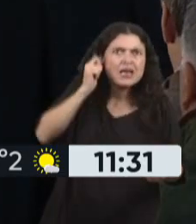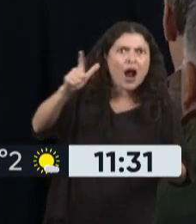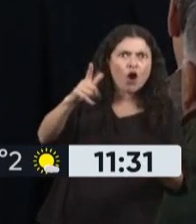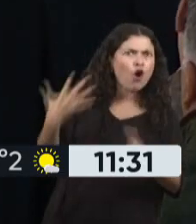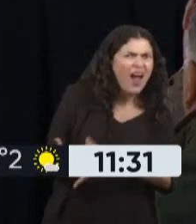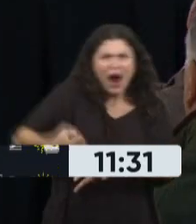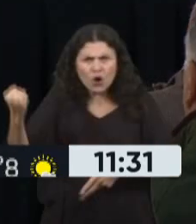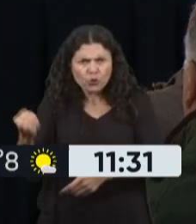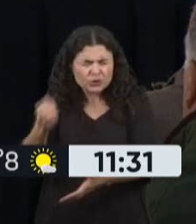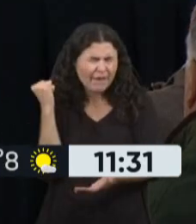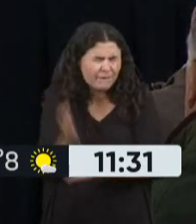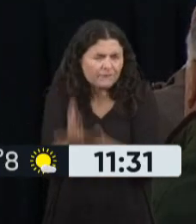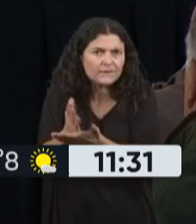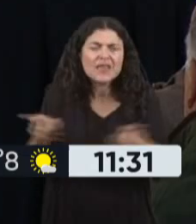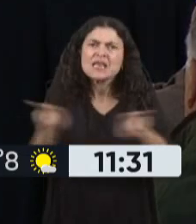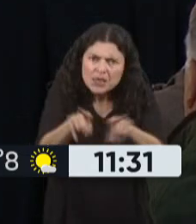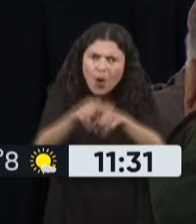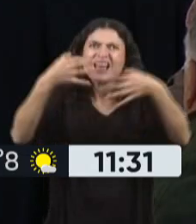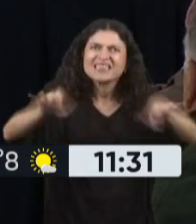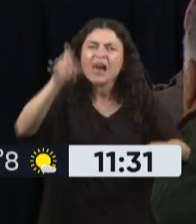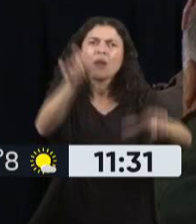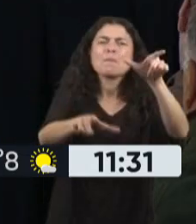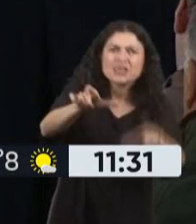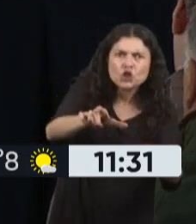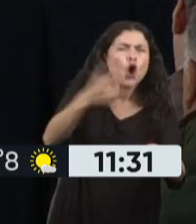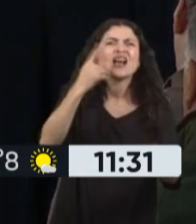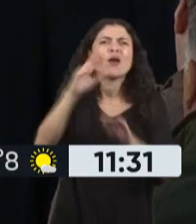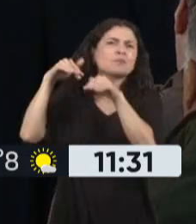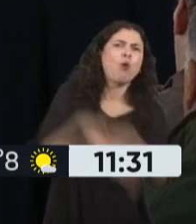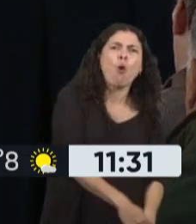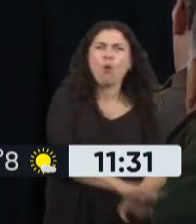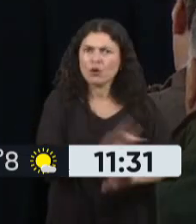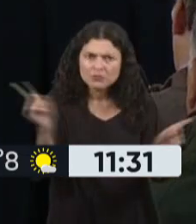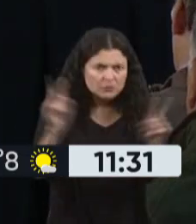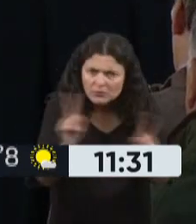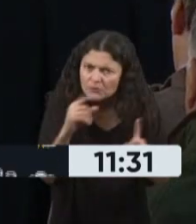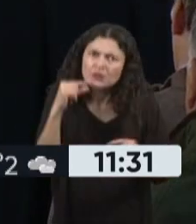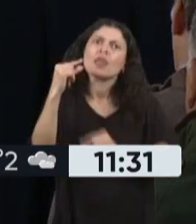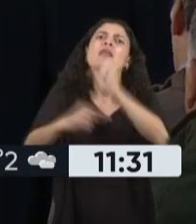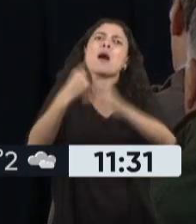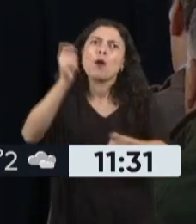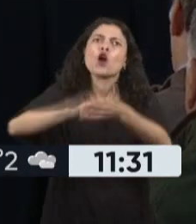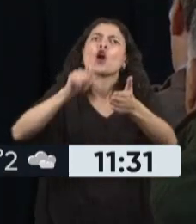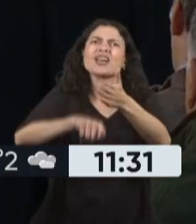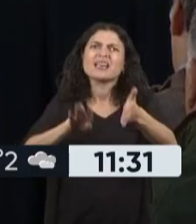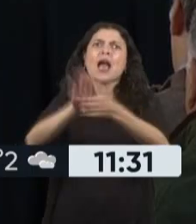ser hipercontractivo y hundirnos en una gran depresión, salimos con tanta fuerza.